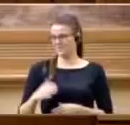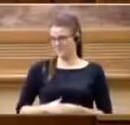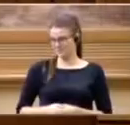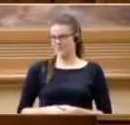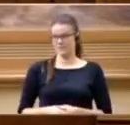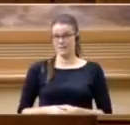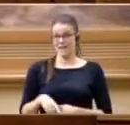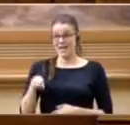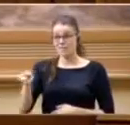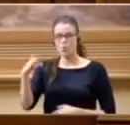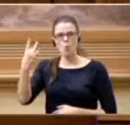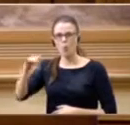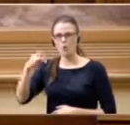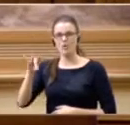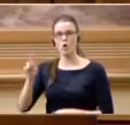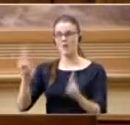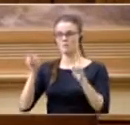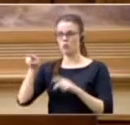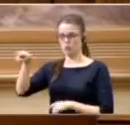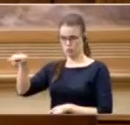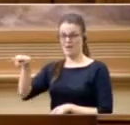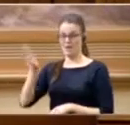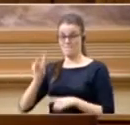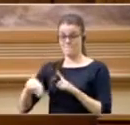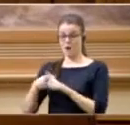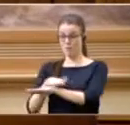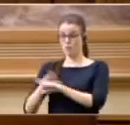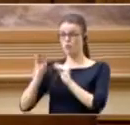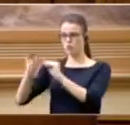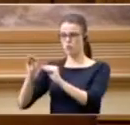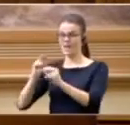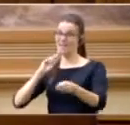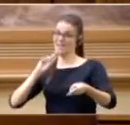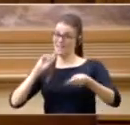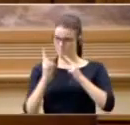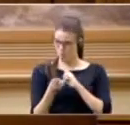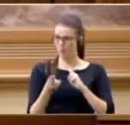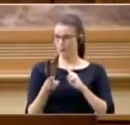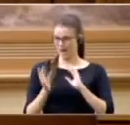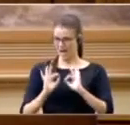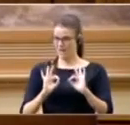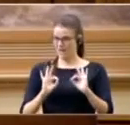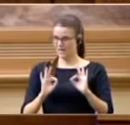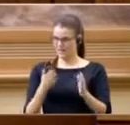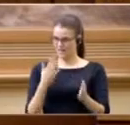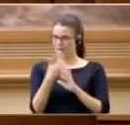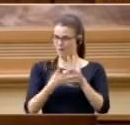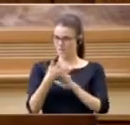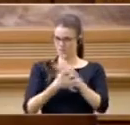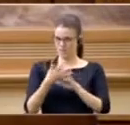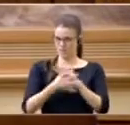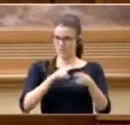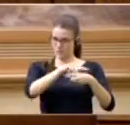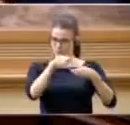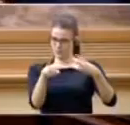Eso es lo único que espero de usted y de su gobierno. Que hable de eso. Que hable de eso. Y que